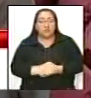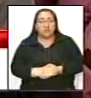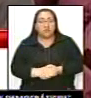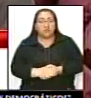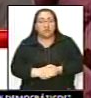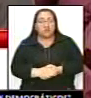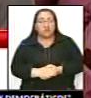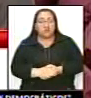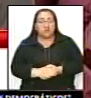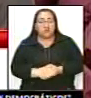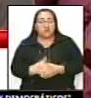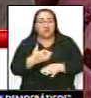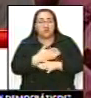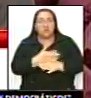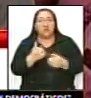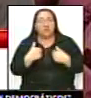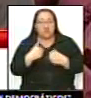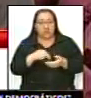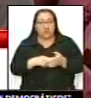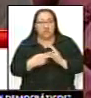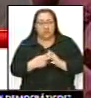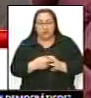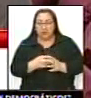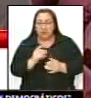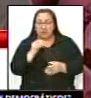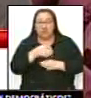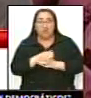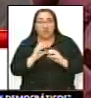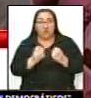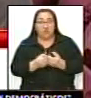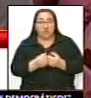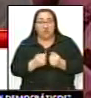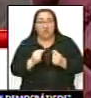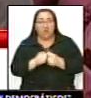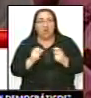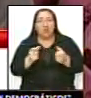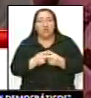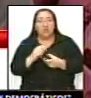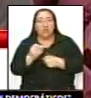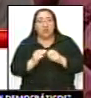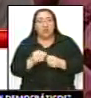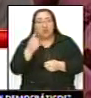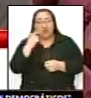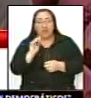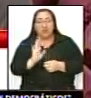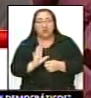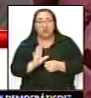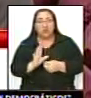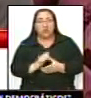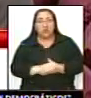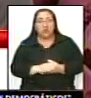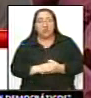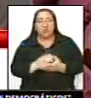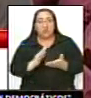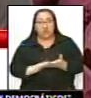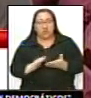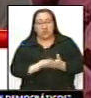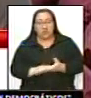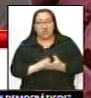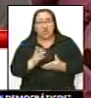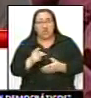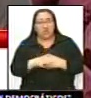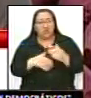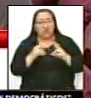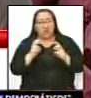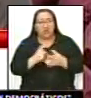estas reasignaciones antes deberían de venir al Congreso de la República, a la Comisión de Presupuesto, para su respectiva autorización. Entonces, esos son